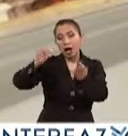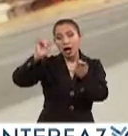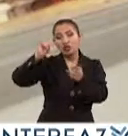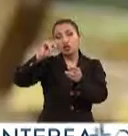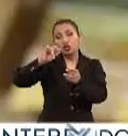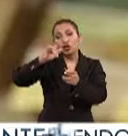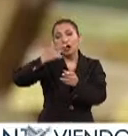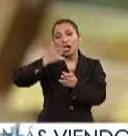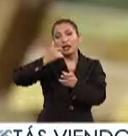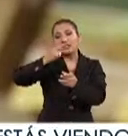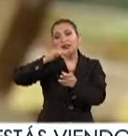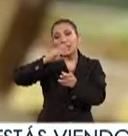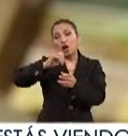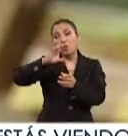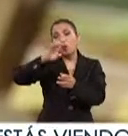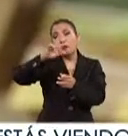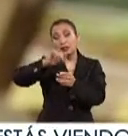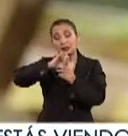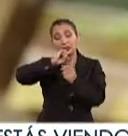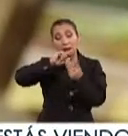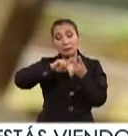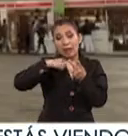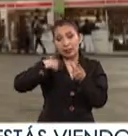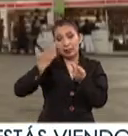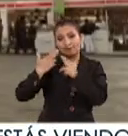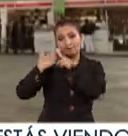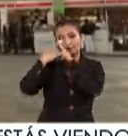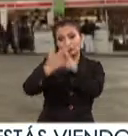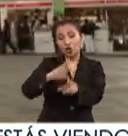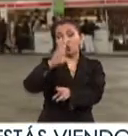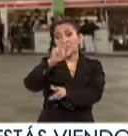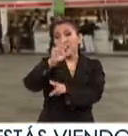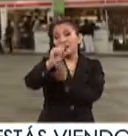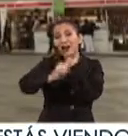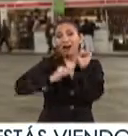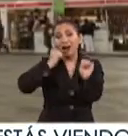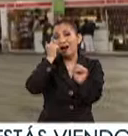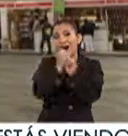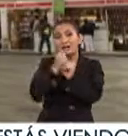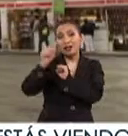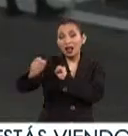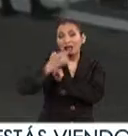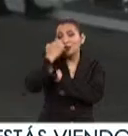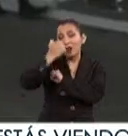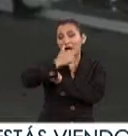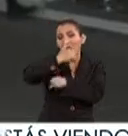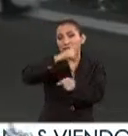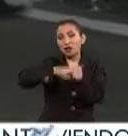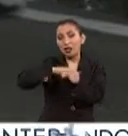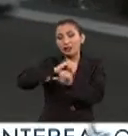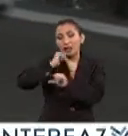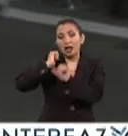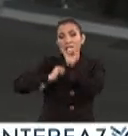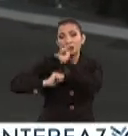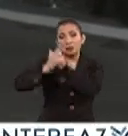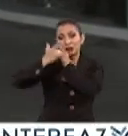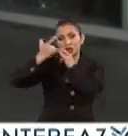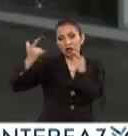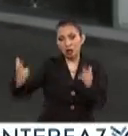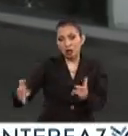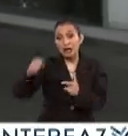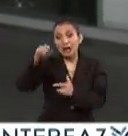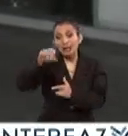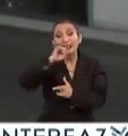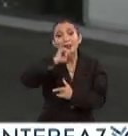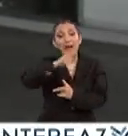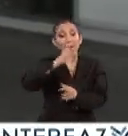Antonio García Cubas. Se enmarca también la celebración por los 80 años de la Escuela Nacional de Antropología e Historia